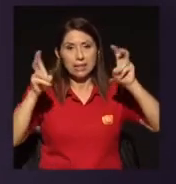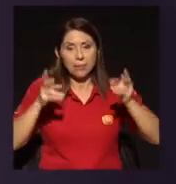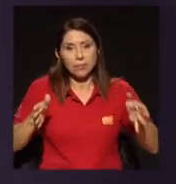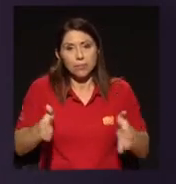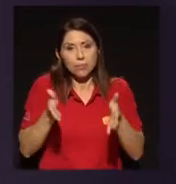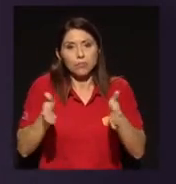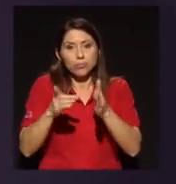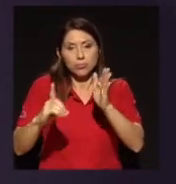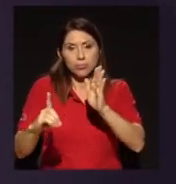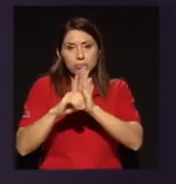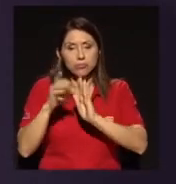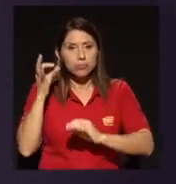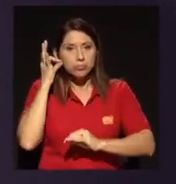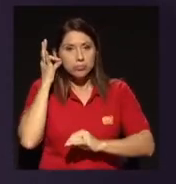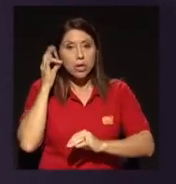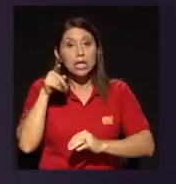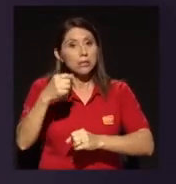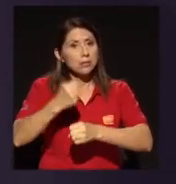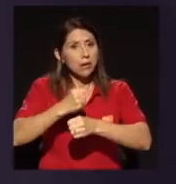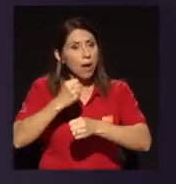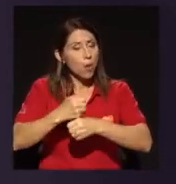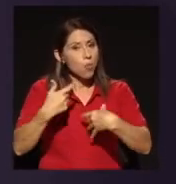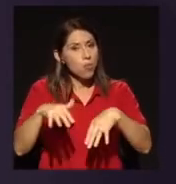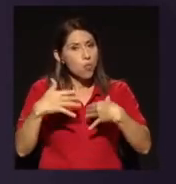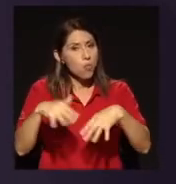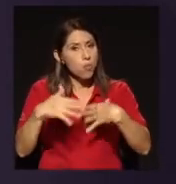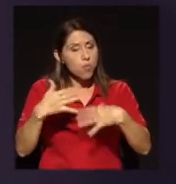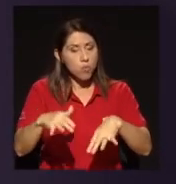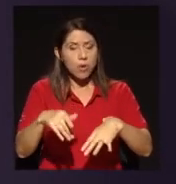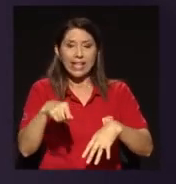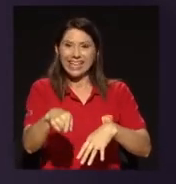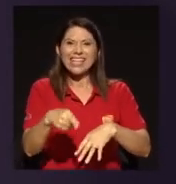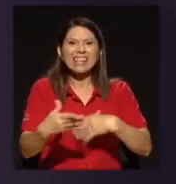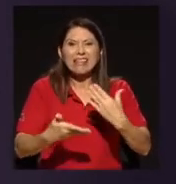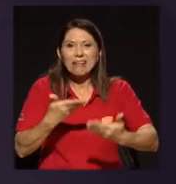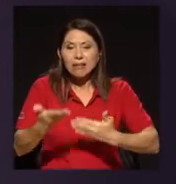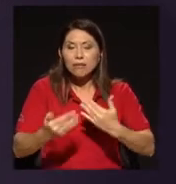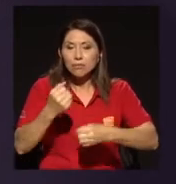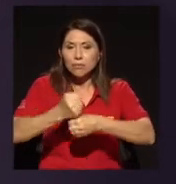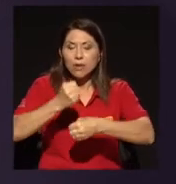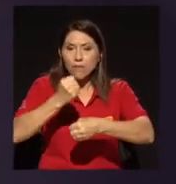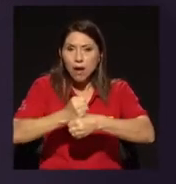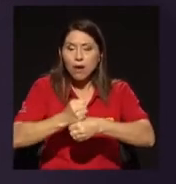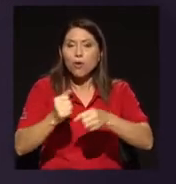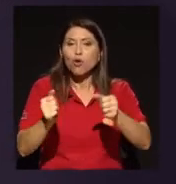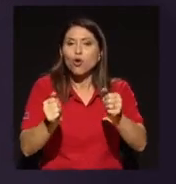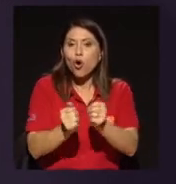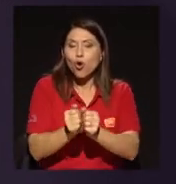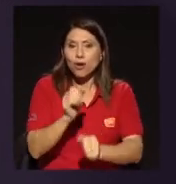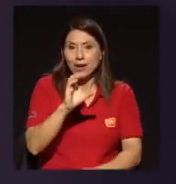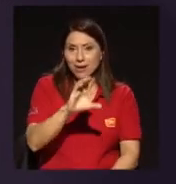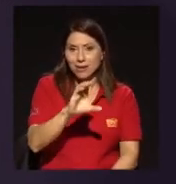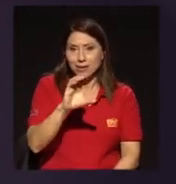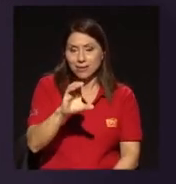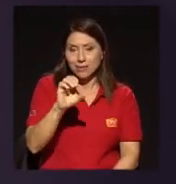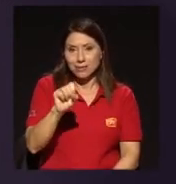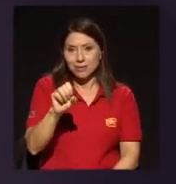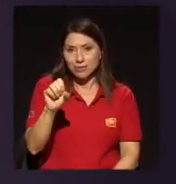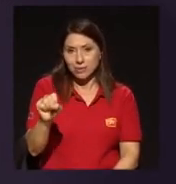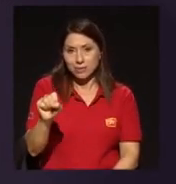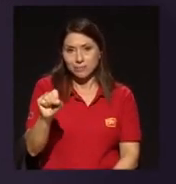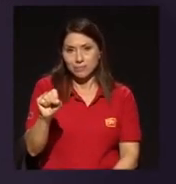Un gran trabajo que considero que hemos estado haciendo es precisamente un trabajo con la Caja Costarricense de Seguro